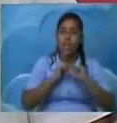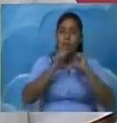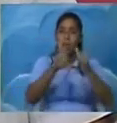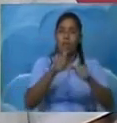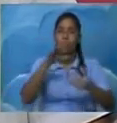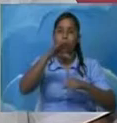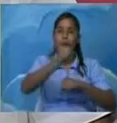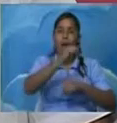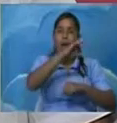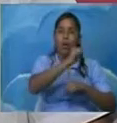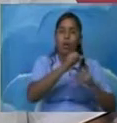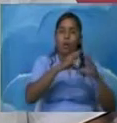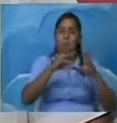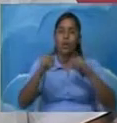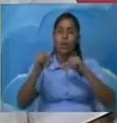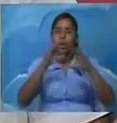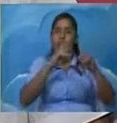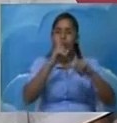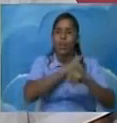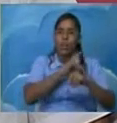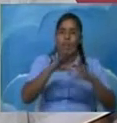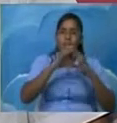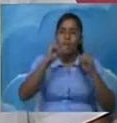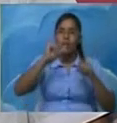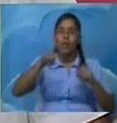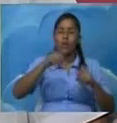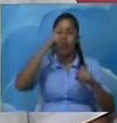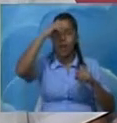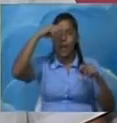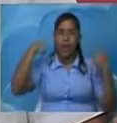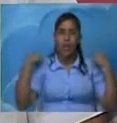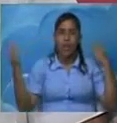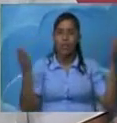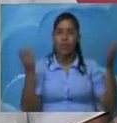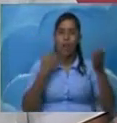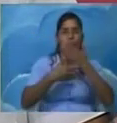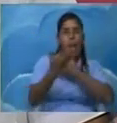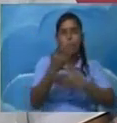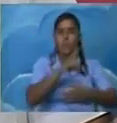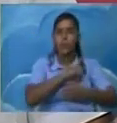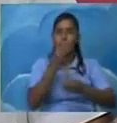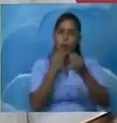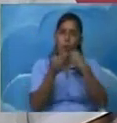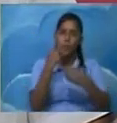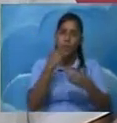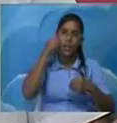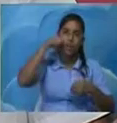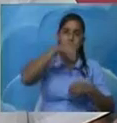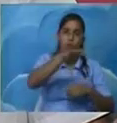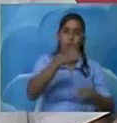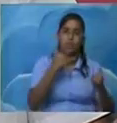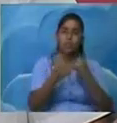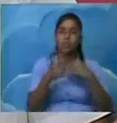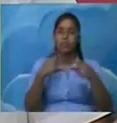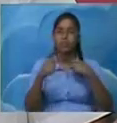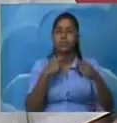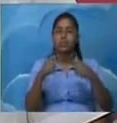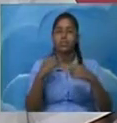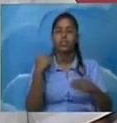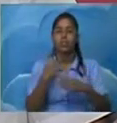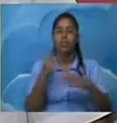comprar las tierras de los egipcios a cambio de comida, el pueblo terminó vendiéndose como